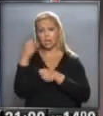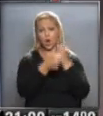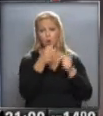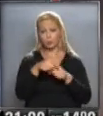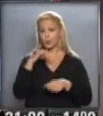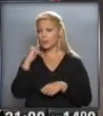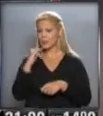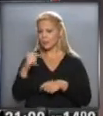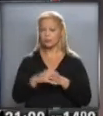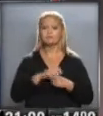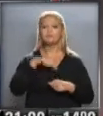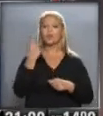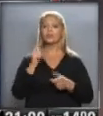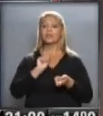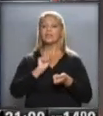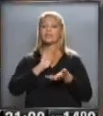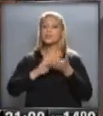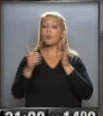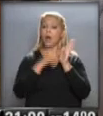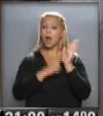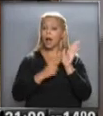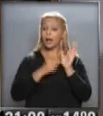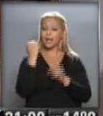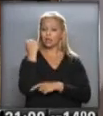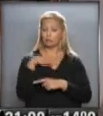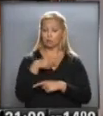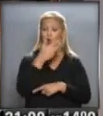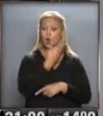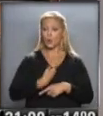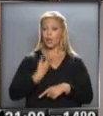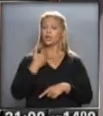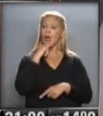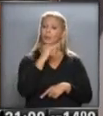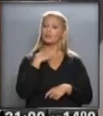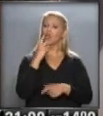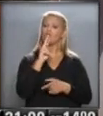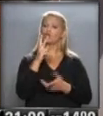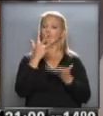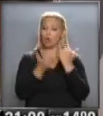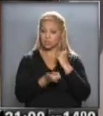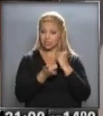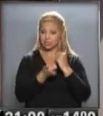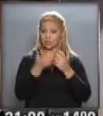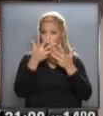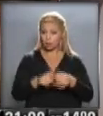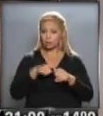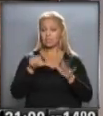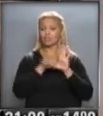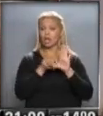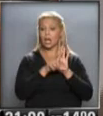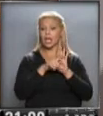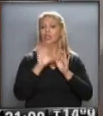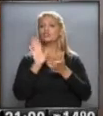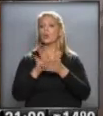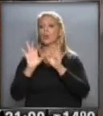en el Borda. Nuevas medidas económicas. El gobierno anunció dos proyectos de ley destinados a captar moneda extranjera no declarada para dinamizar la